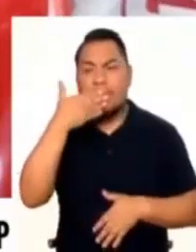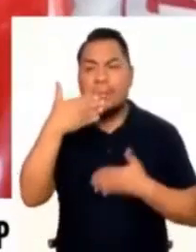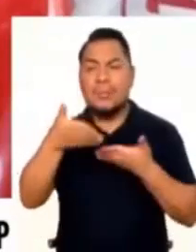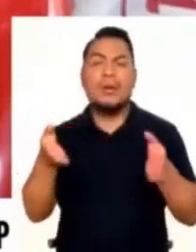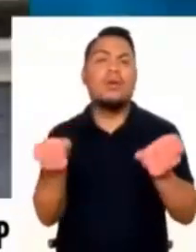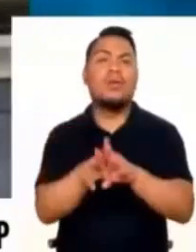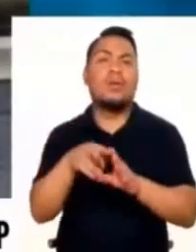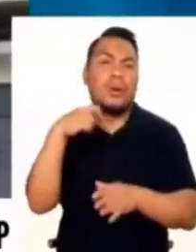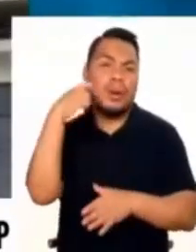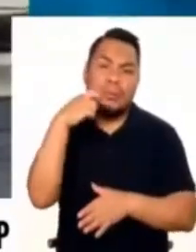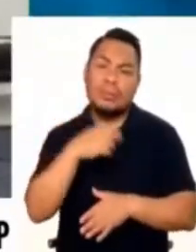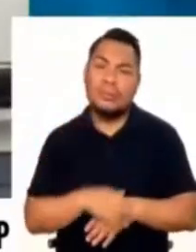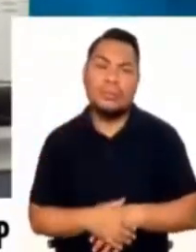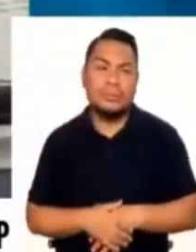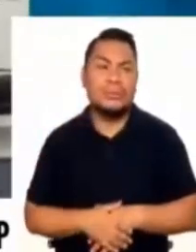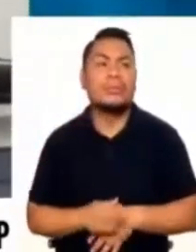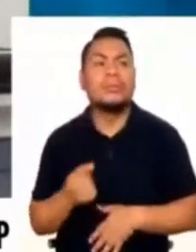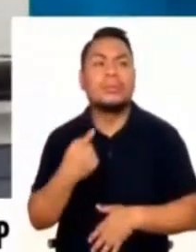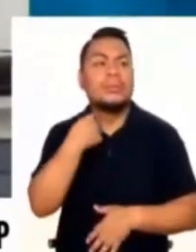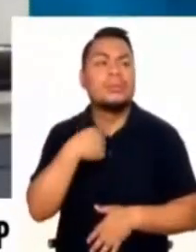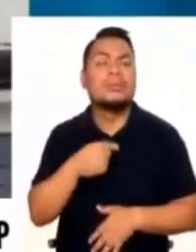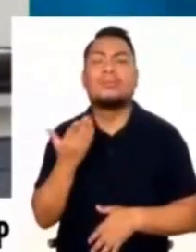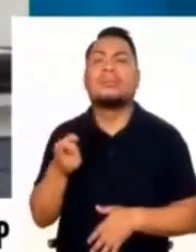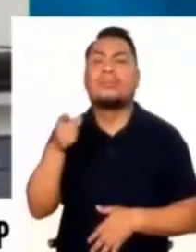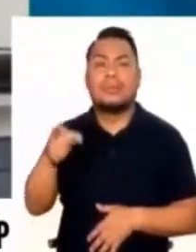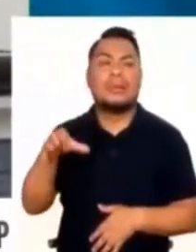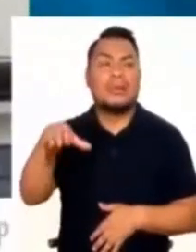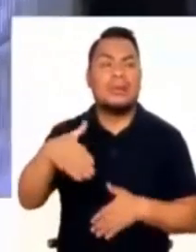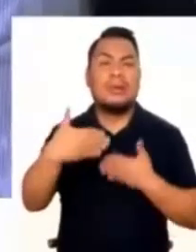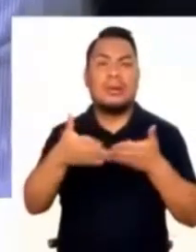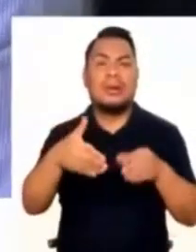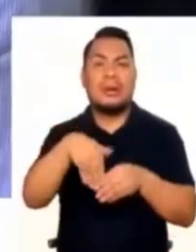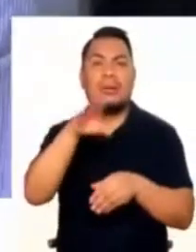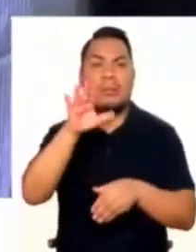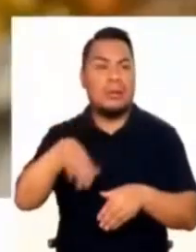importante, comparte nuestra información. Con nosotros será hasta la próxima, tu pananchis kama.